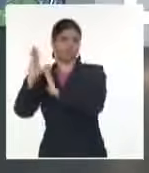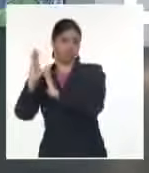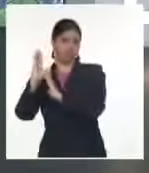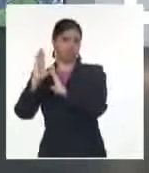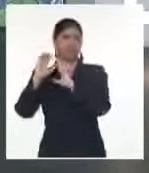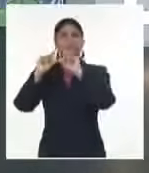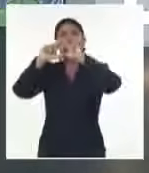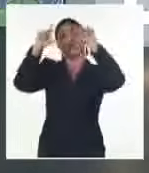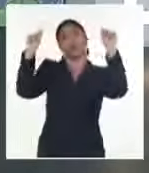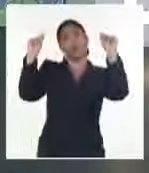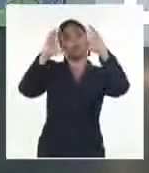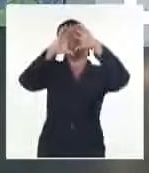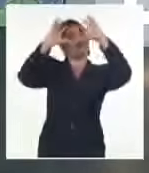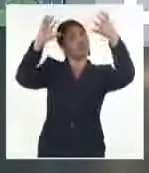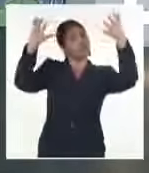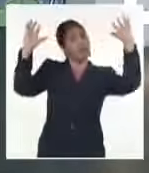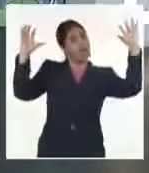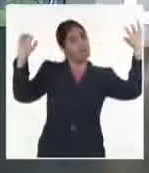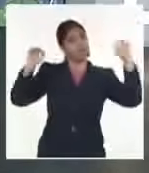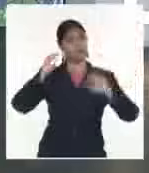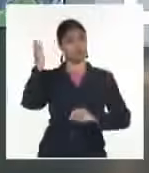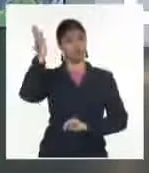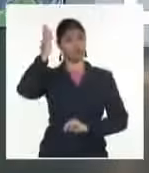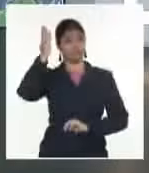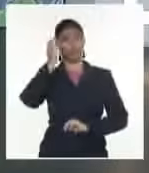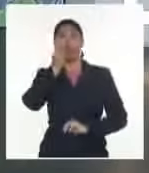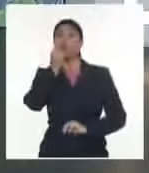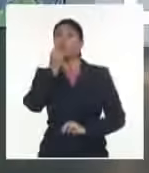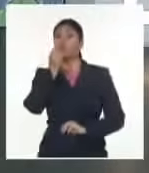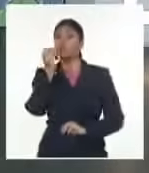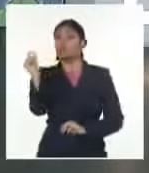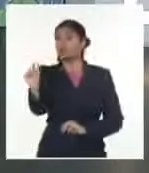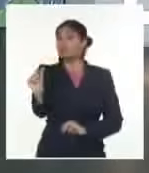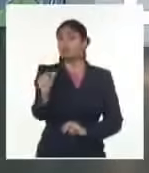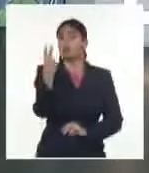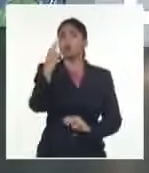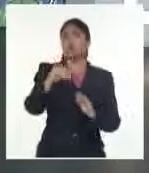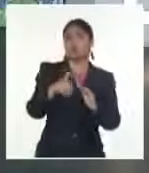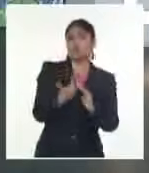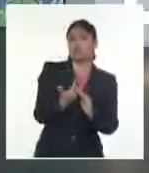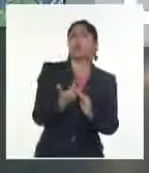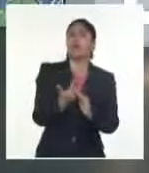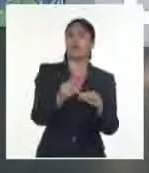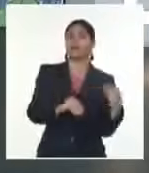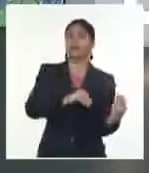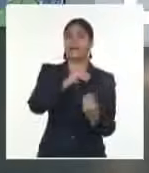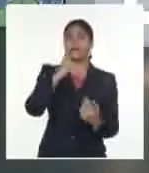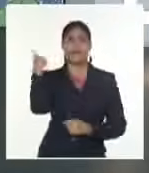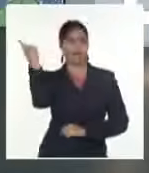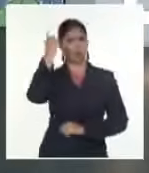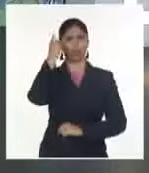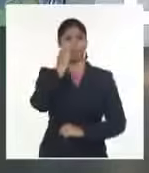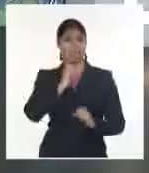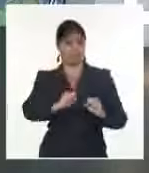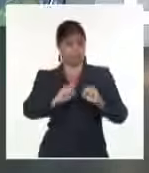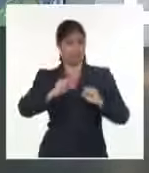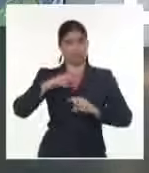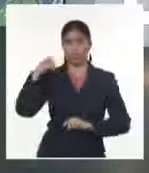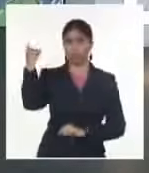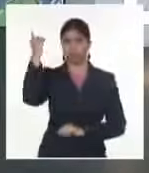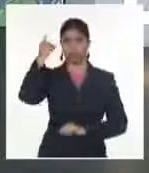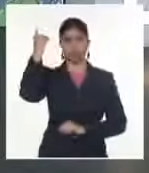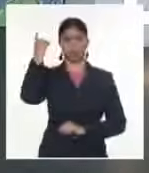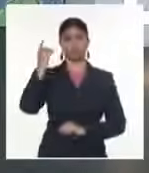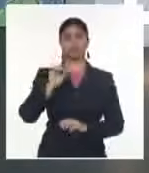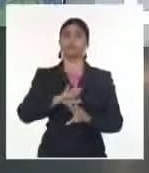a Beryl muy probablemente las próximas horas como huracán, un sistema que se mantiene sobre él toda la vigilancia para que tengamos, por supuesto, toda